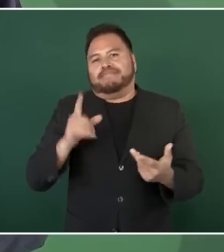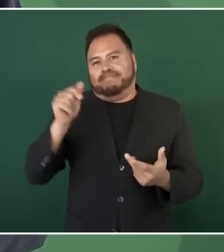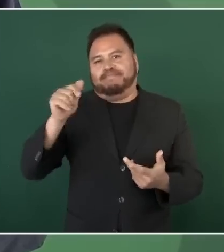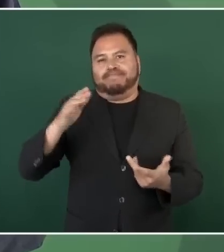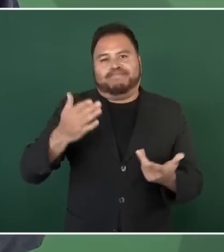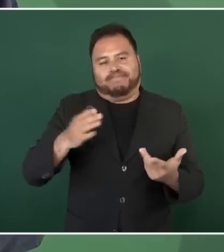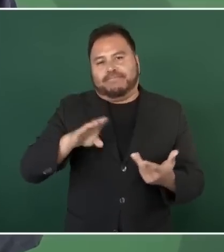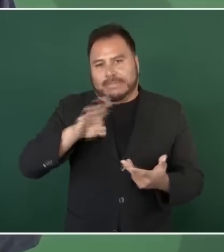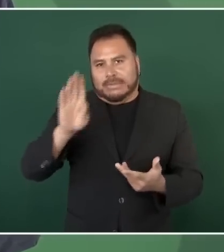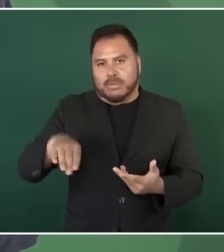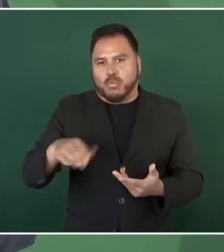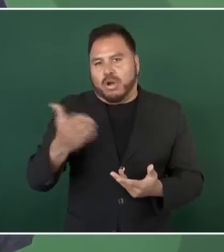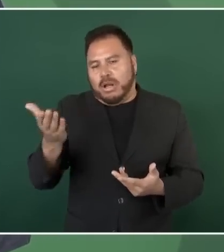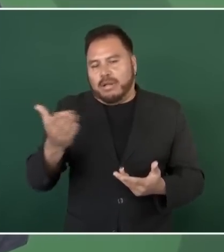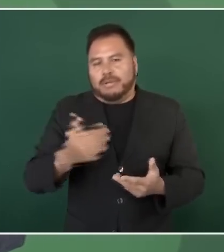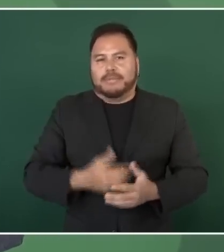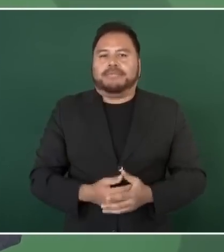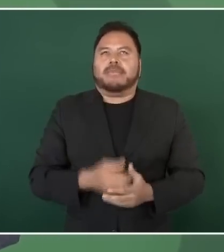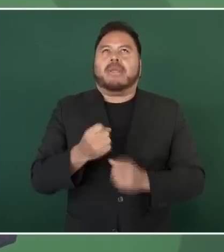en